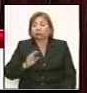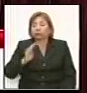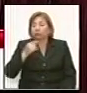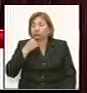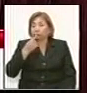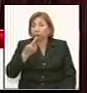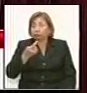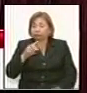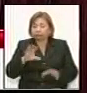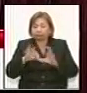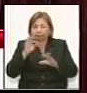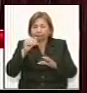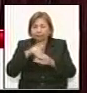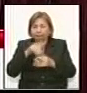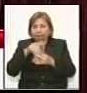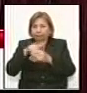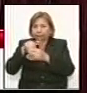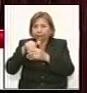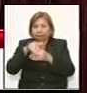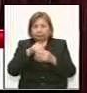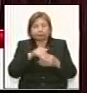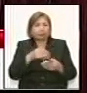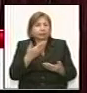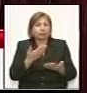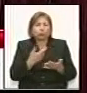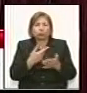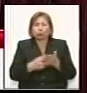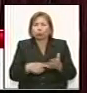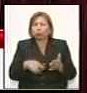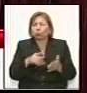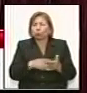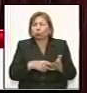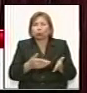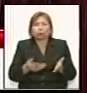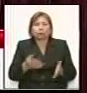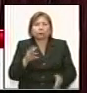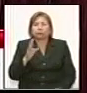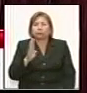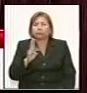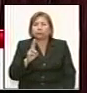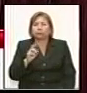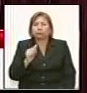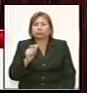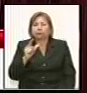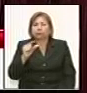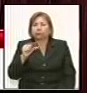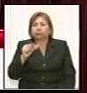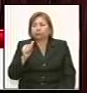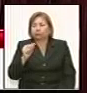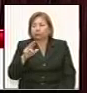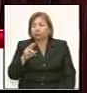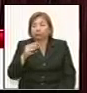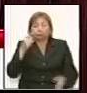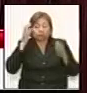serie de elecciones que han habido muy, muy cuestionadas, Balaguer finalmente hizo un pacto